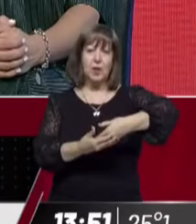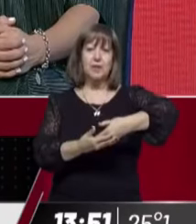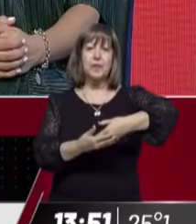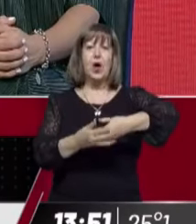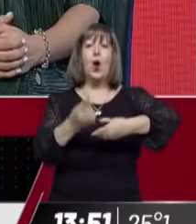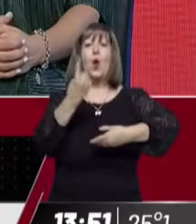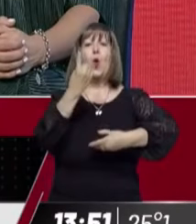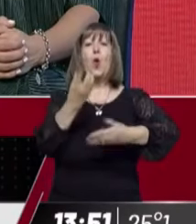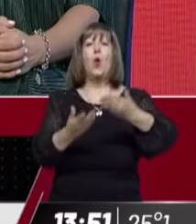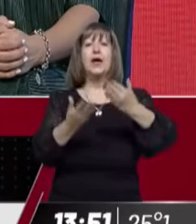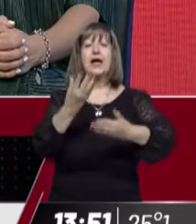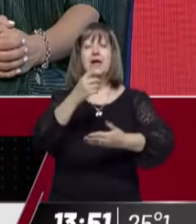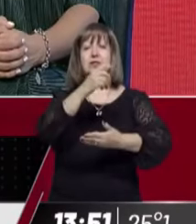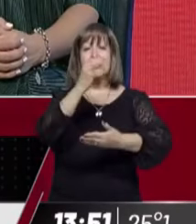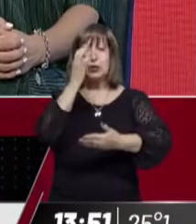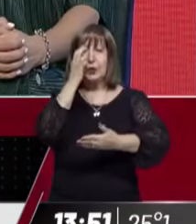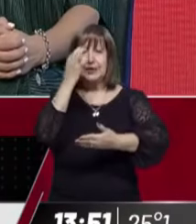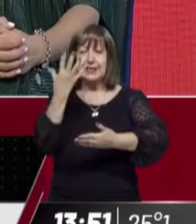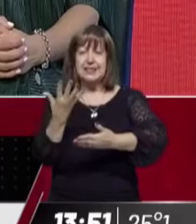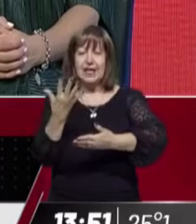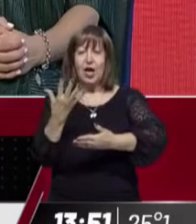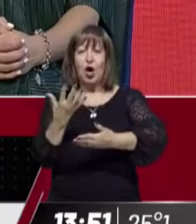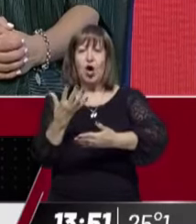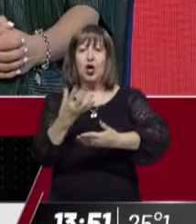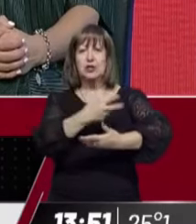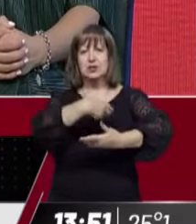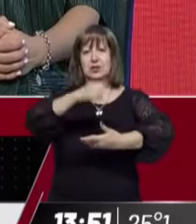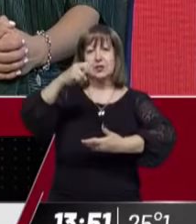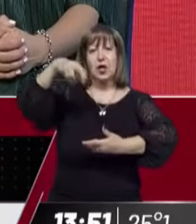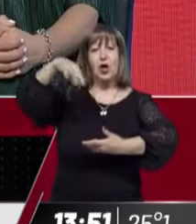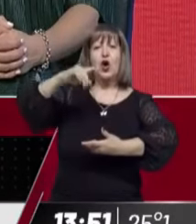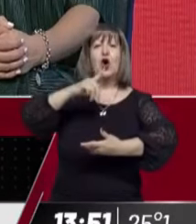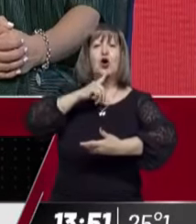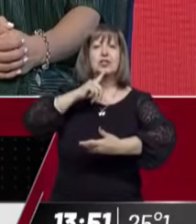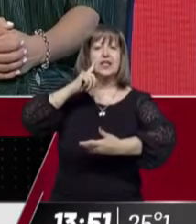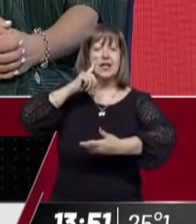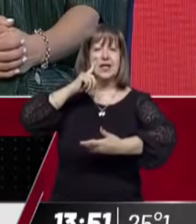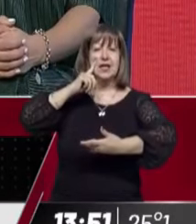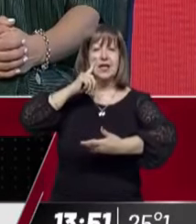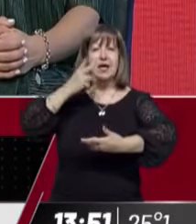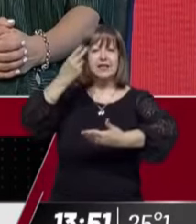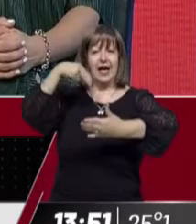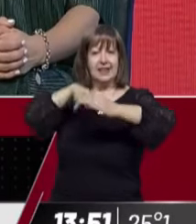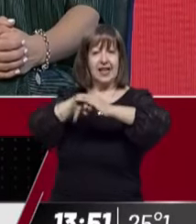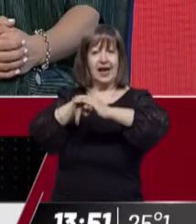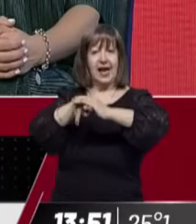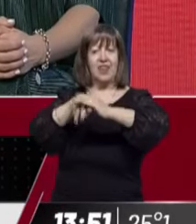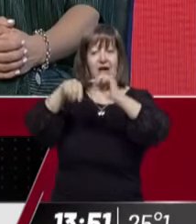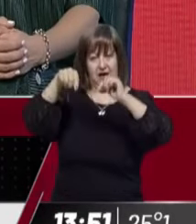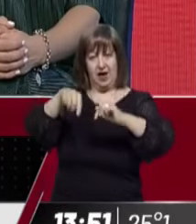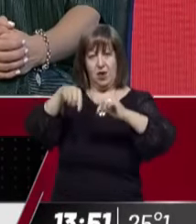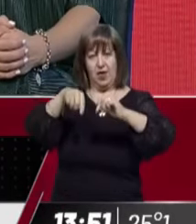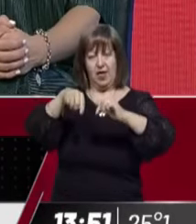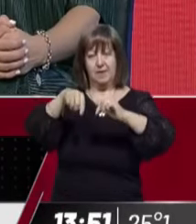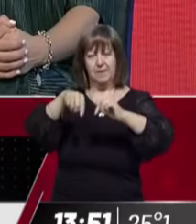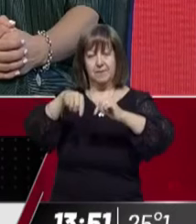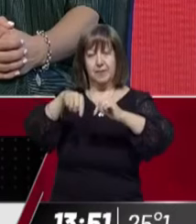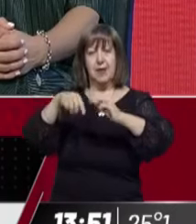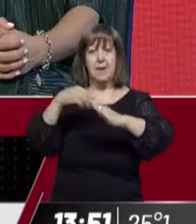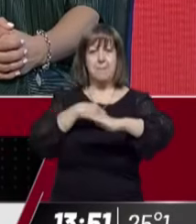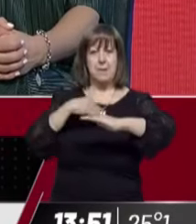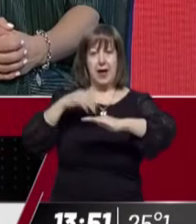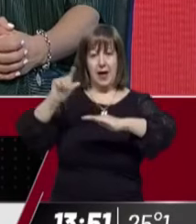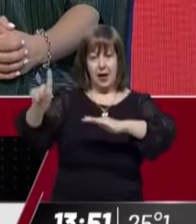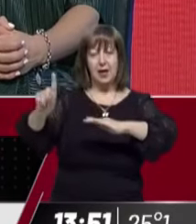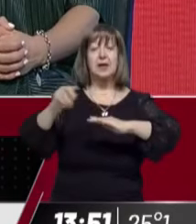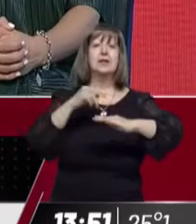solo 1,125 kilos fue trasladada al hospital Noti, donde permanece internada a esta hora de del